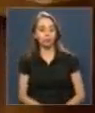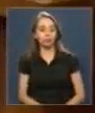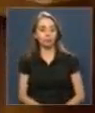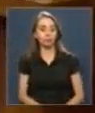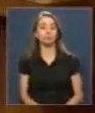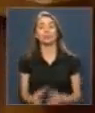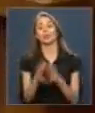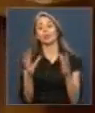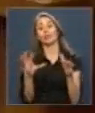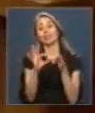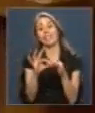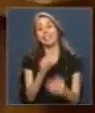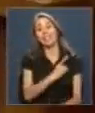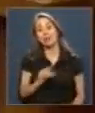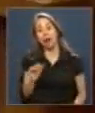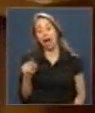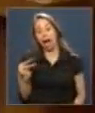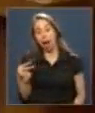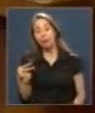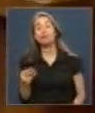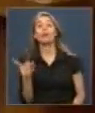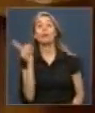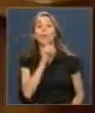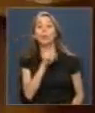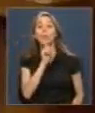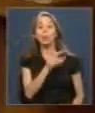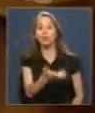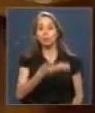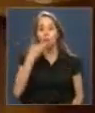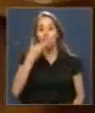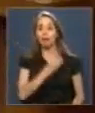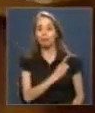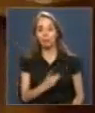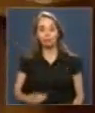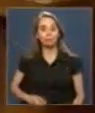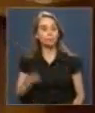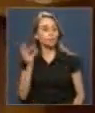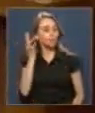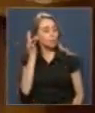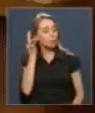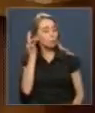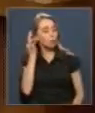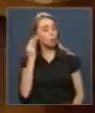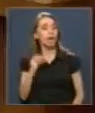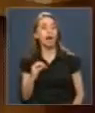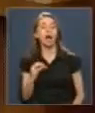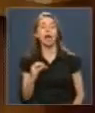Muchas gracias, diputado Aut. Y para finalizar el debate, le ofrezco la palabra a la diputada Karin Claudia Luc.